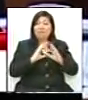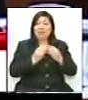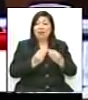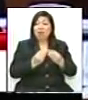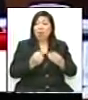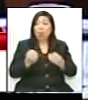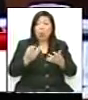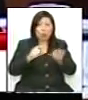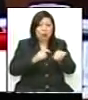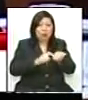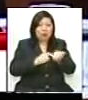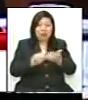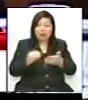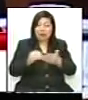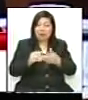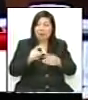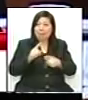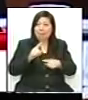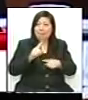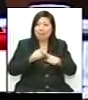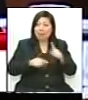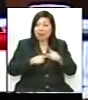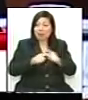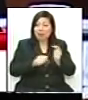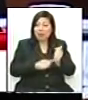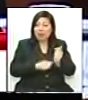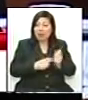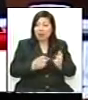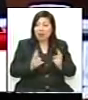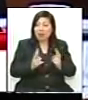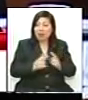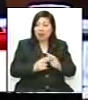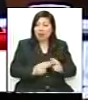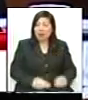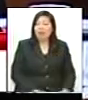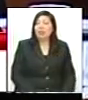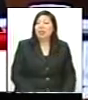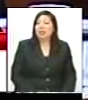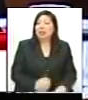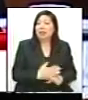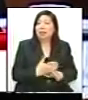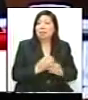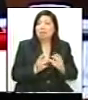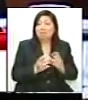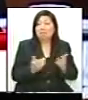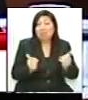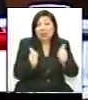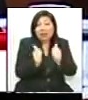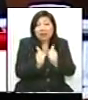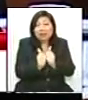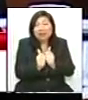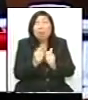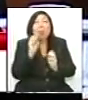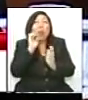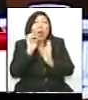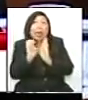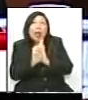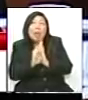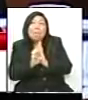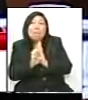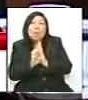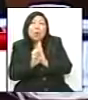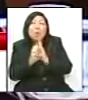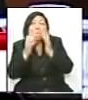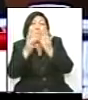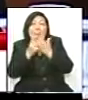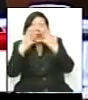grado de consanguinidad me parece que son los primos hermanos y segunda afinidad son los cuñados, ¿no? El que se forma por el matrimonio. La afinidad es el vínculo que se